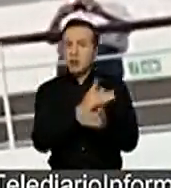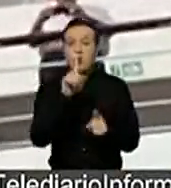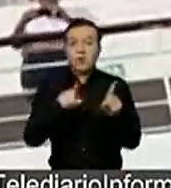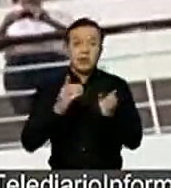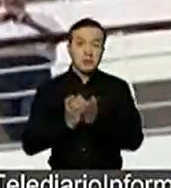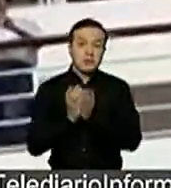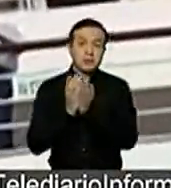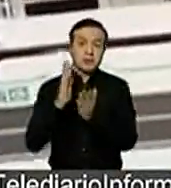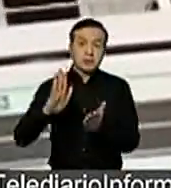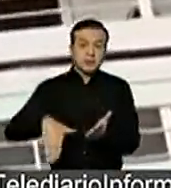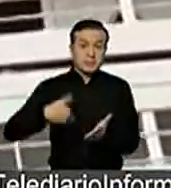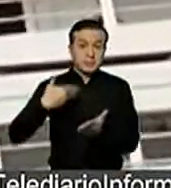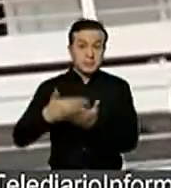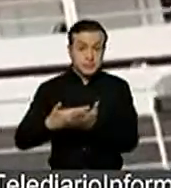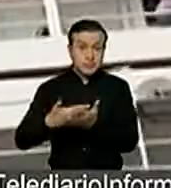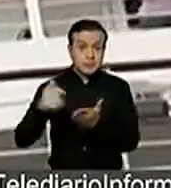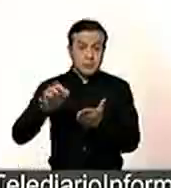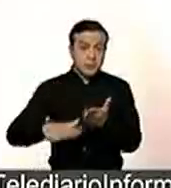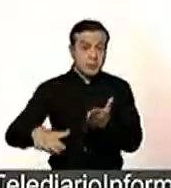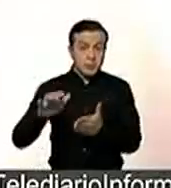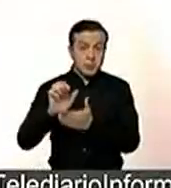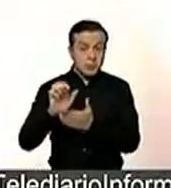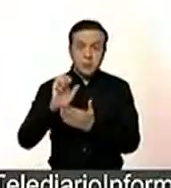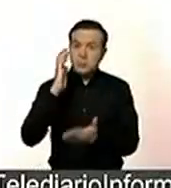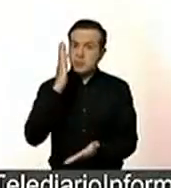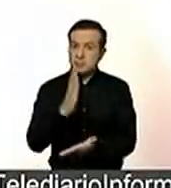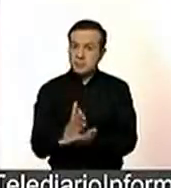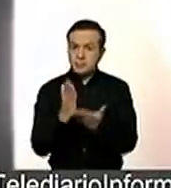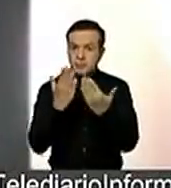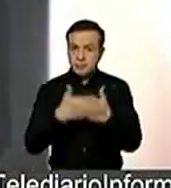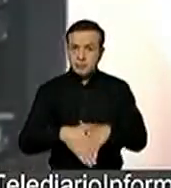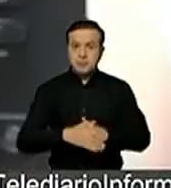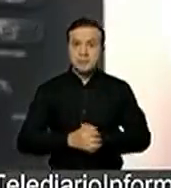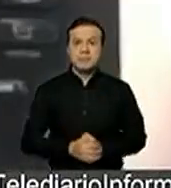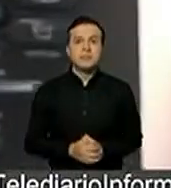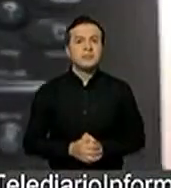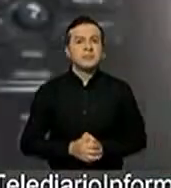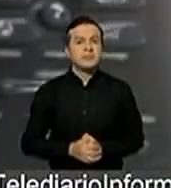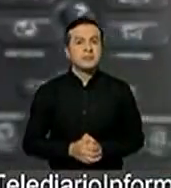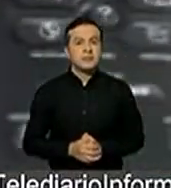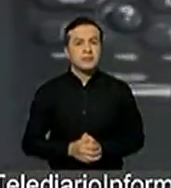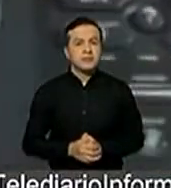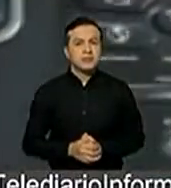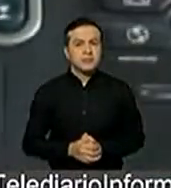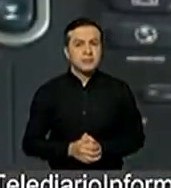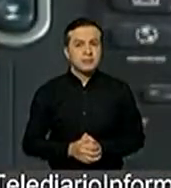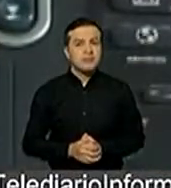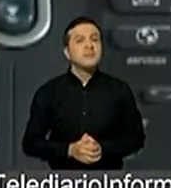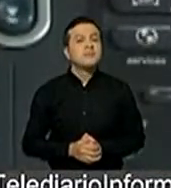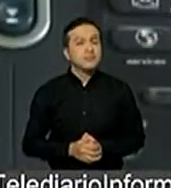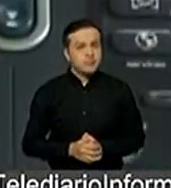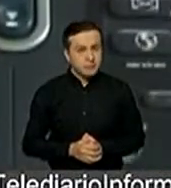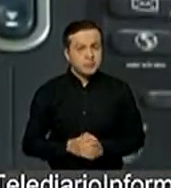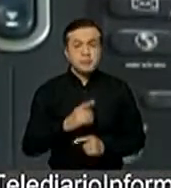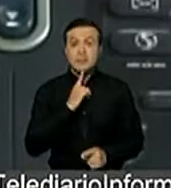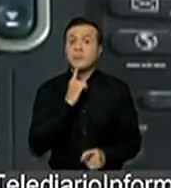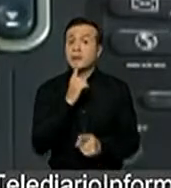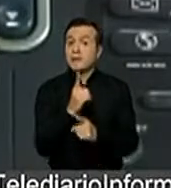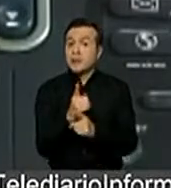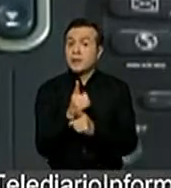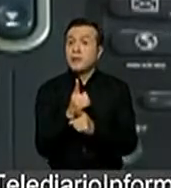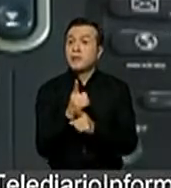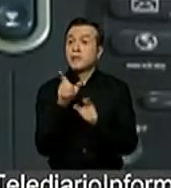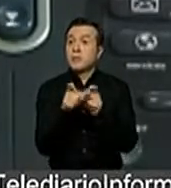que tenían como lugar de visita costas ecuatorianas. Cada barco tenía 2.000 pasajeros y bueno, estos barcos almorzaban